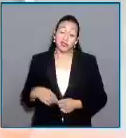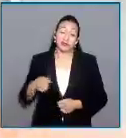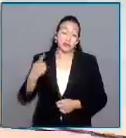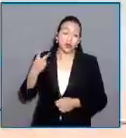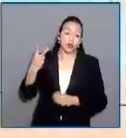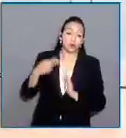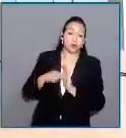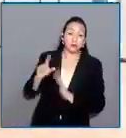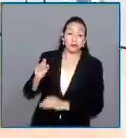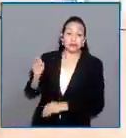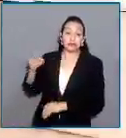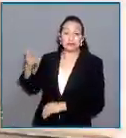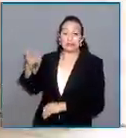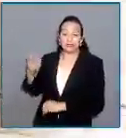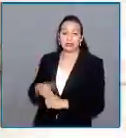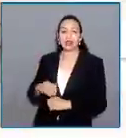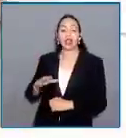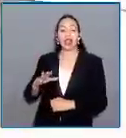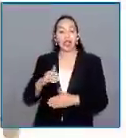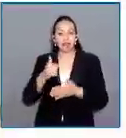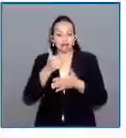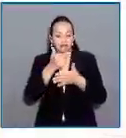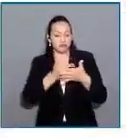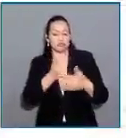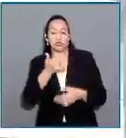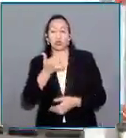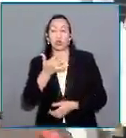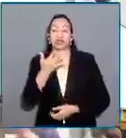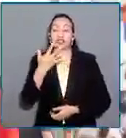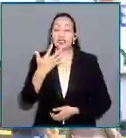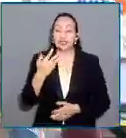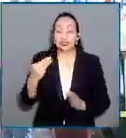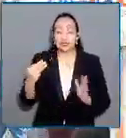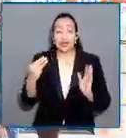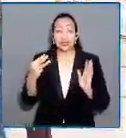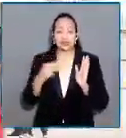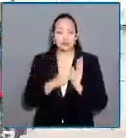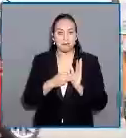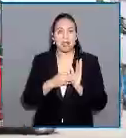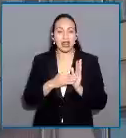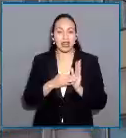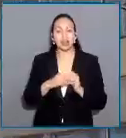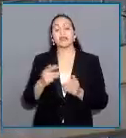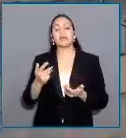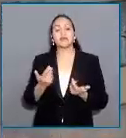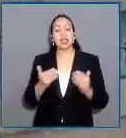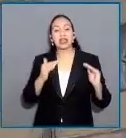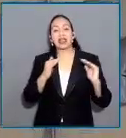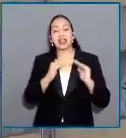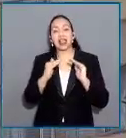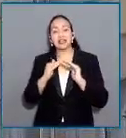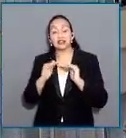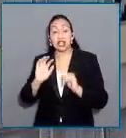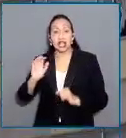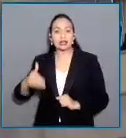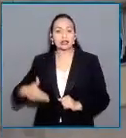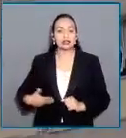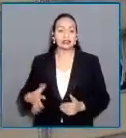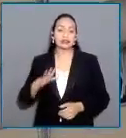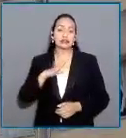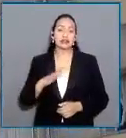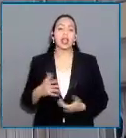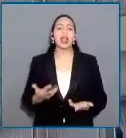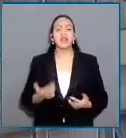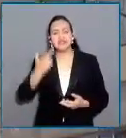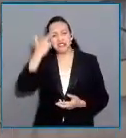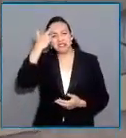se registraron poco menos de 53,000 siniestros en viviendas aseguradas. Las principales causas de los siniestros